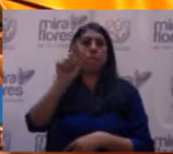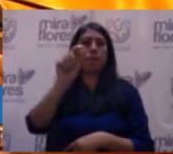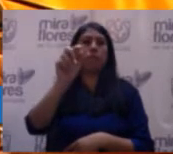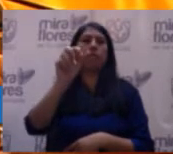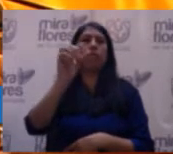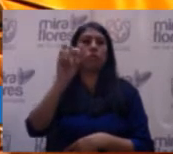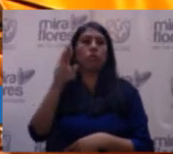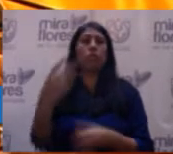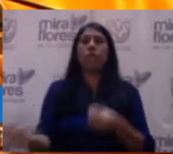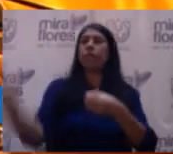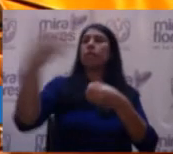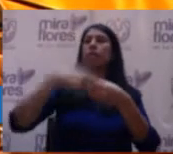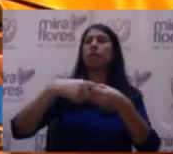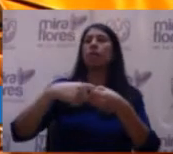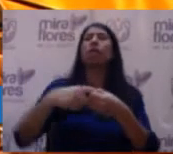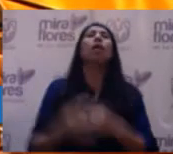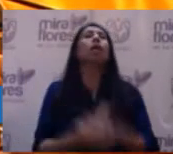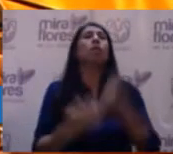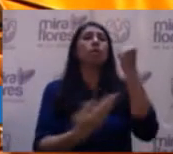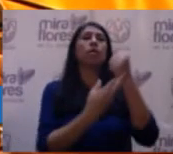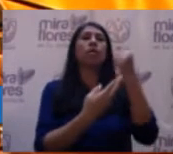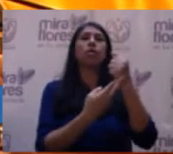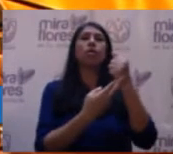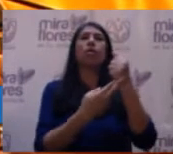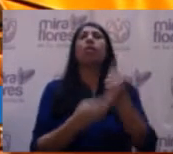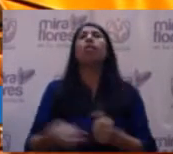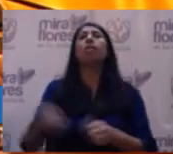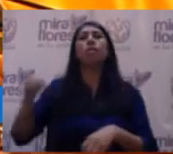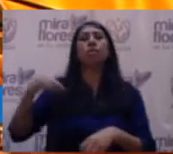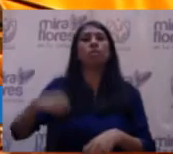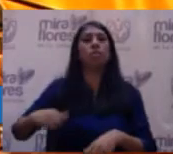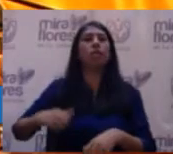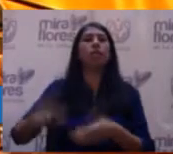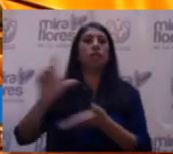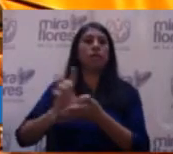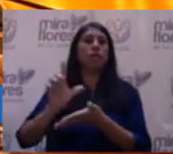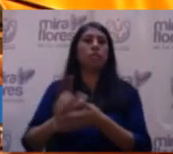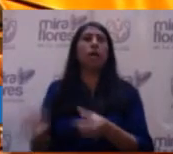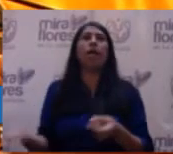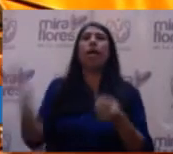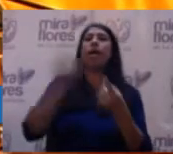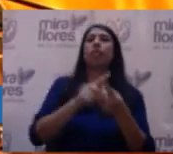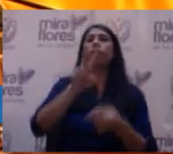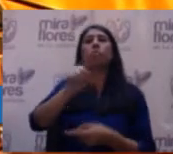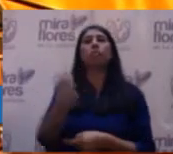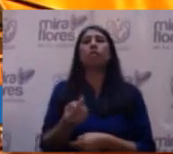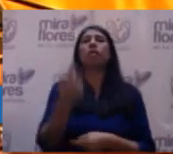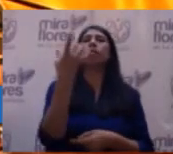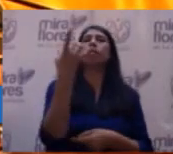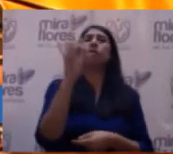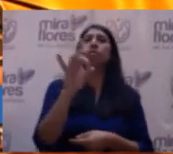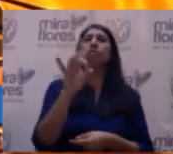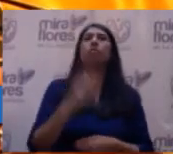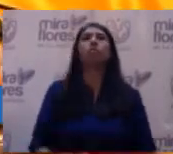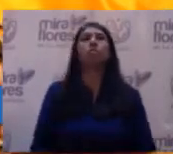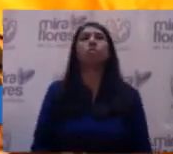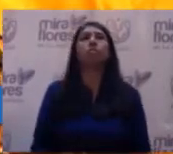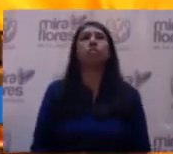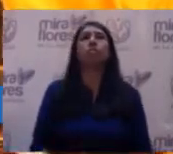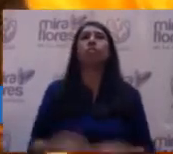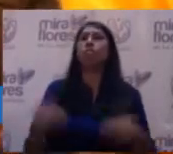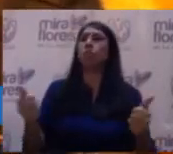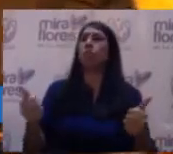de Miraflores, provincia y departamento de Lima, y complete así el periodo de gobierno municipal hasta el año 2018.